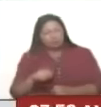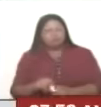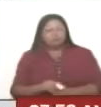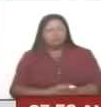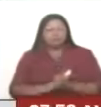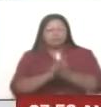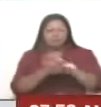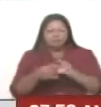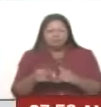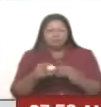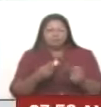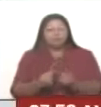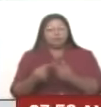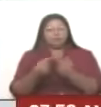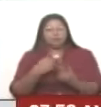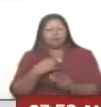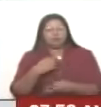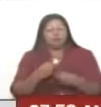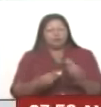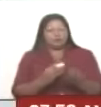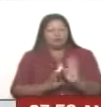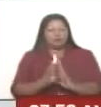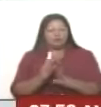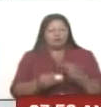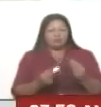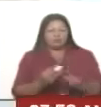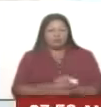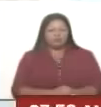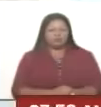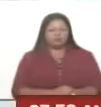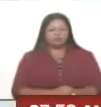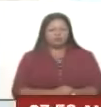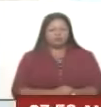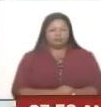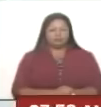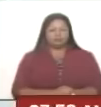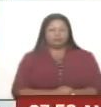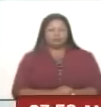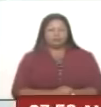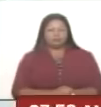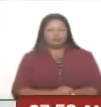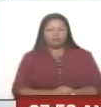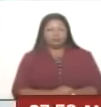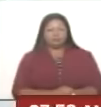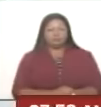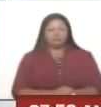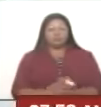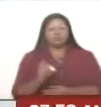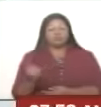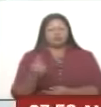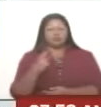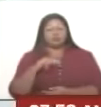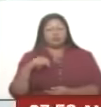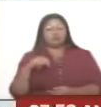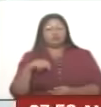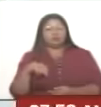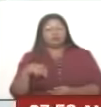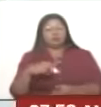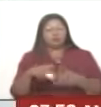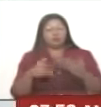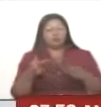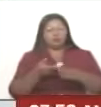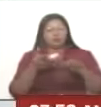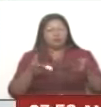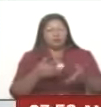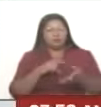y una economía destruida no puede realizar esas aspiraciones que son nuestras. Este es el